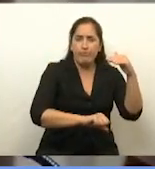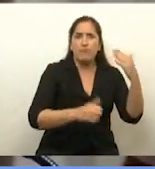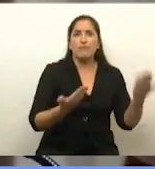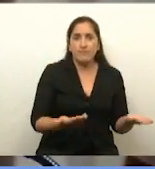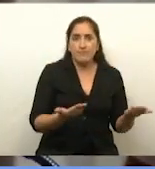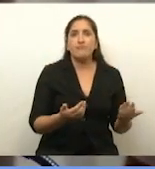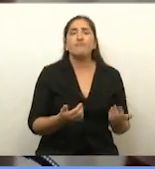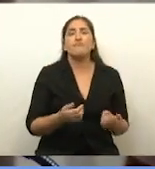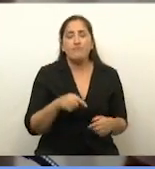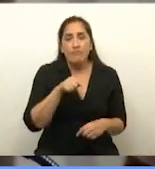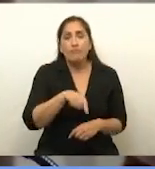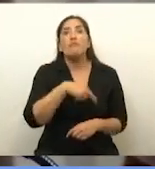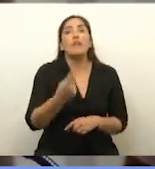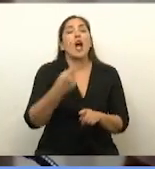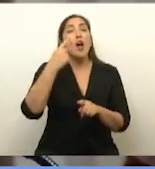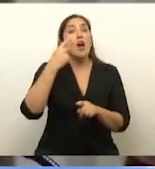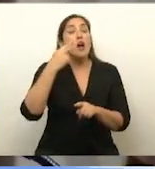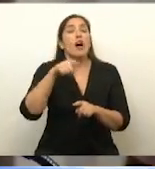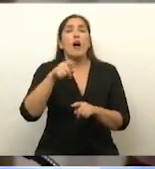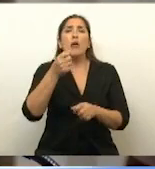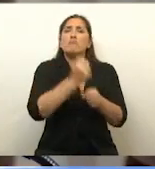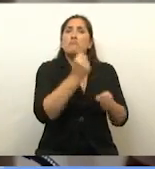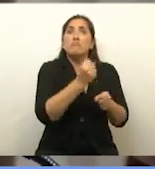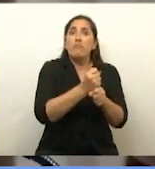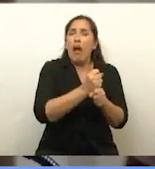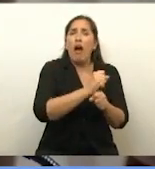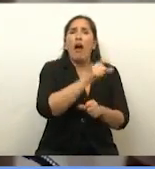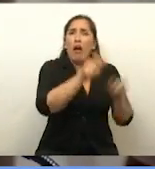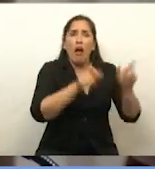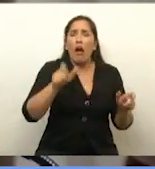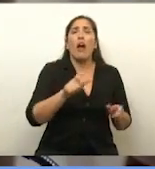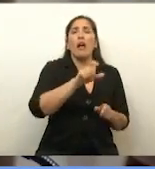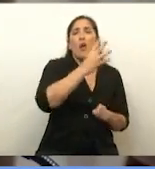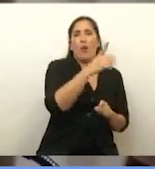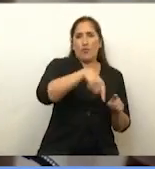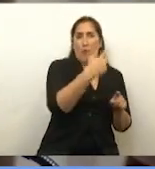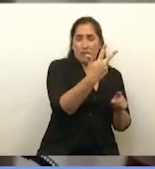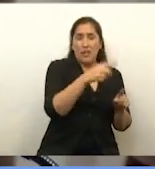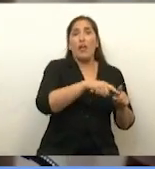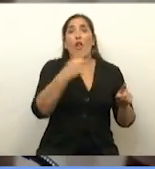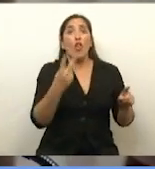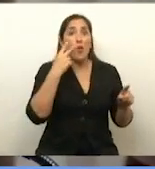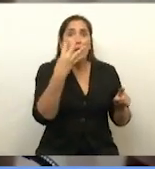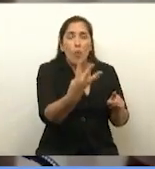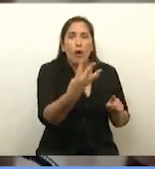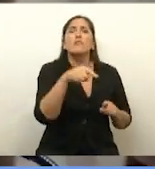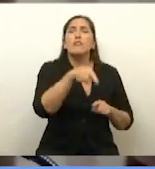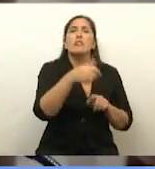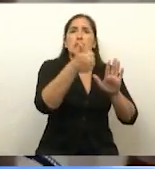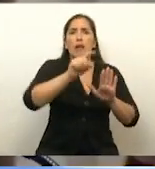1999 el desempleo era del 43 y terminó el 2004 en el 66